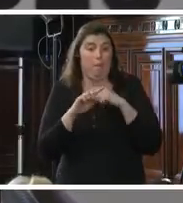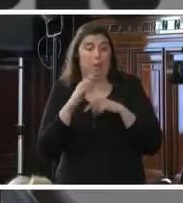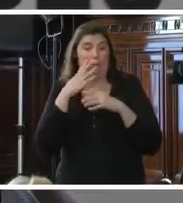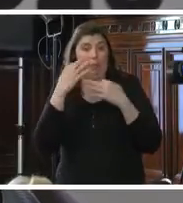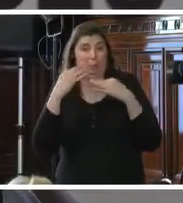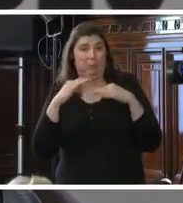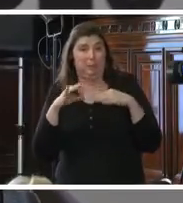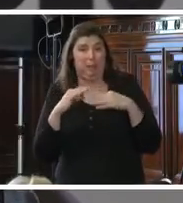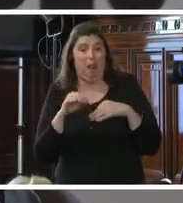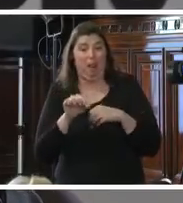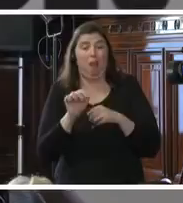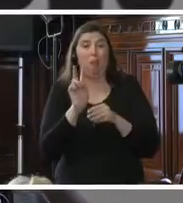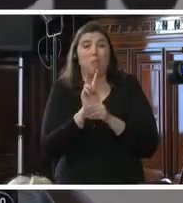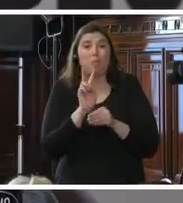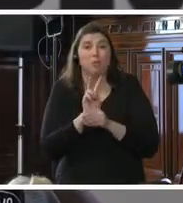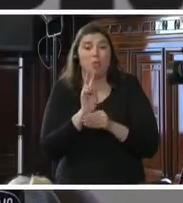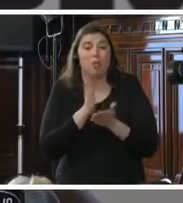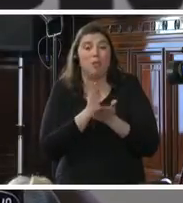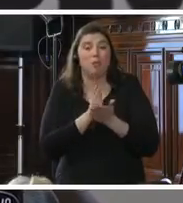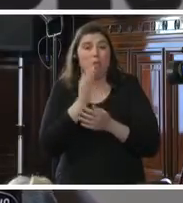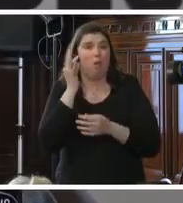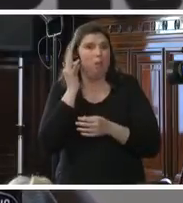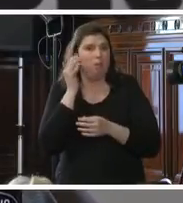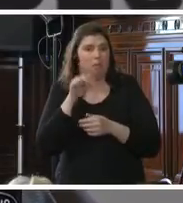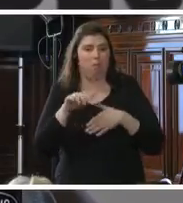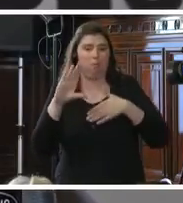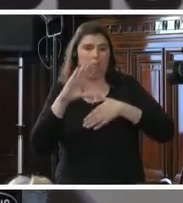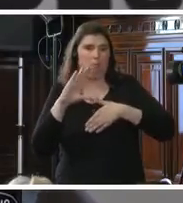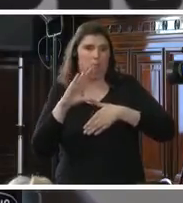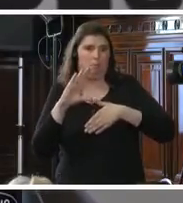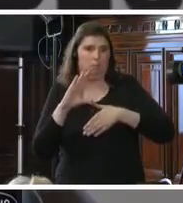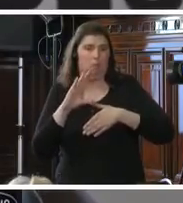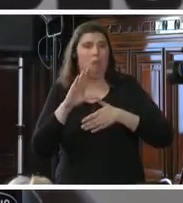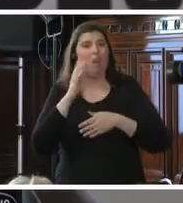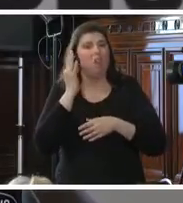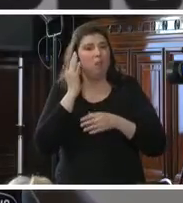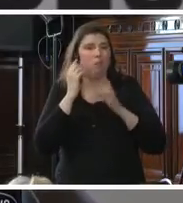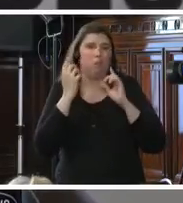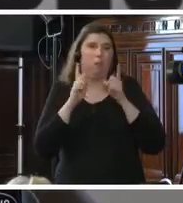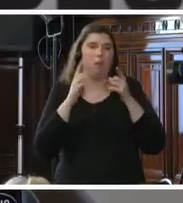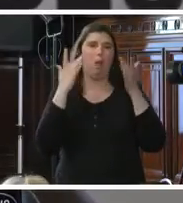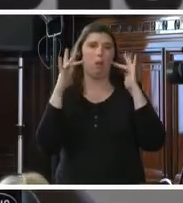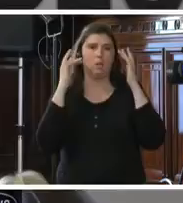los derechos de las niñas del continente, niñas y adolescentes.